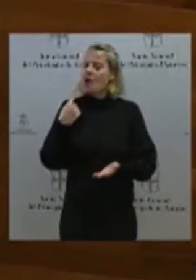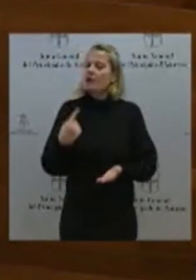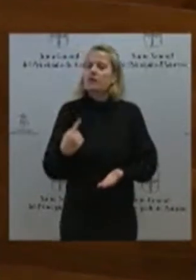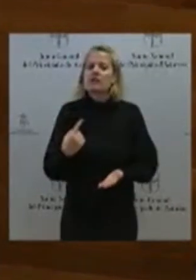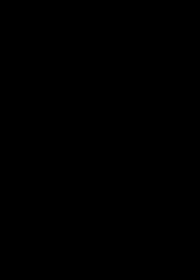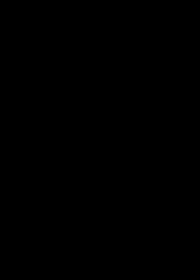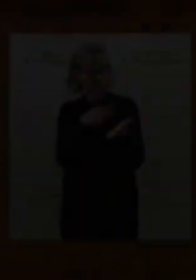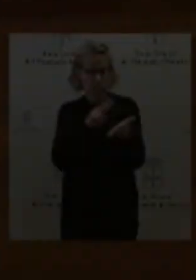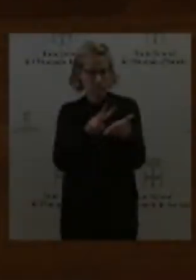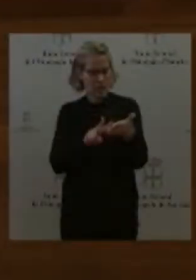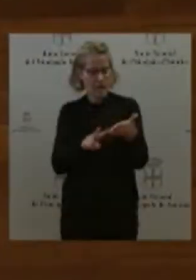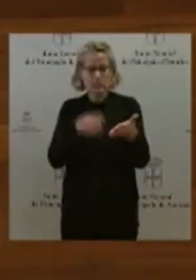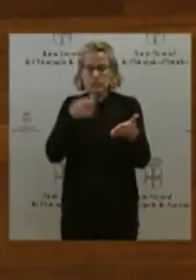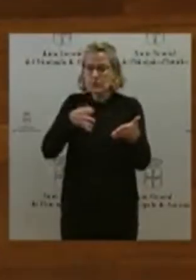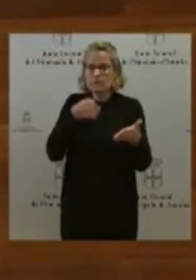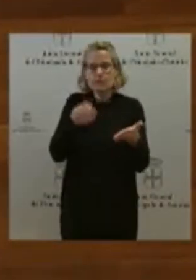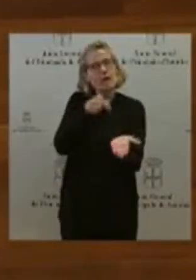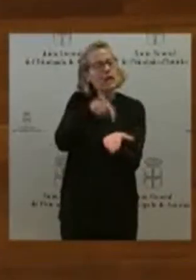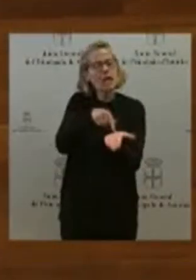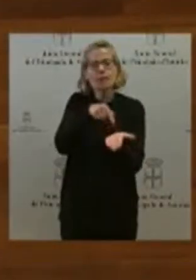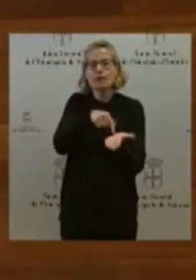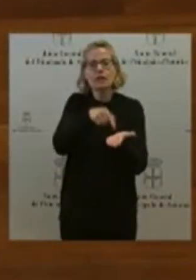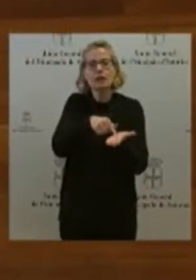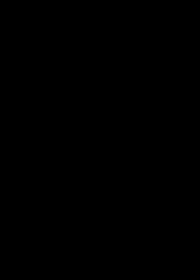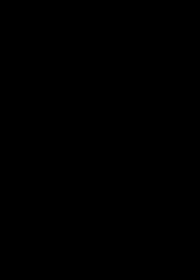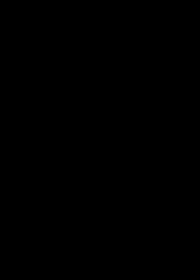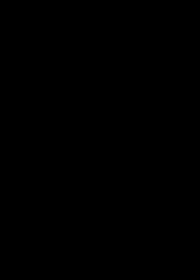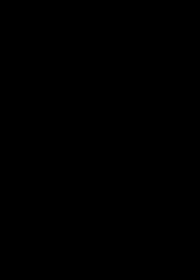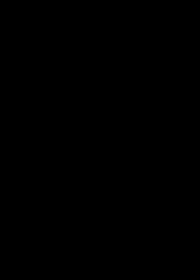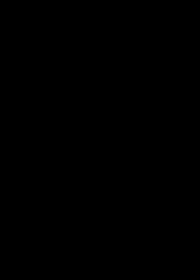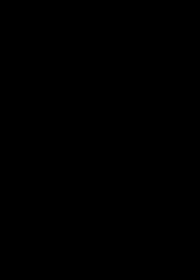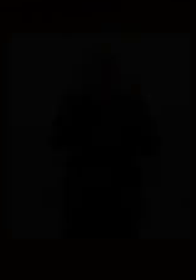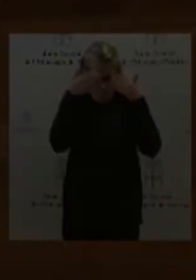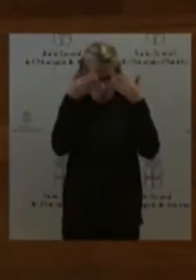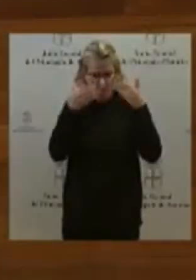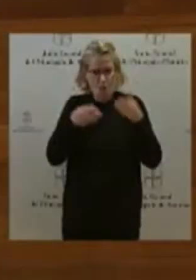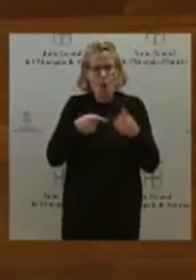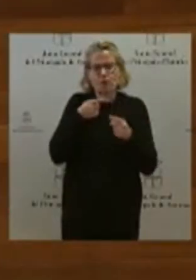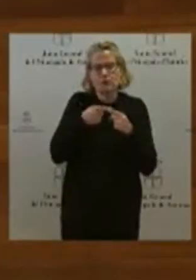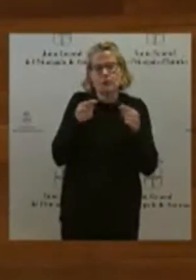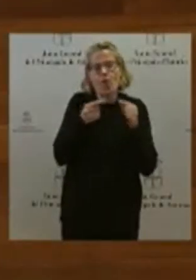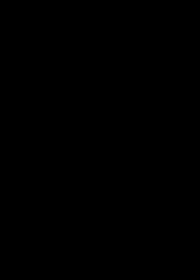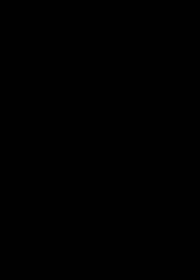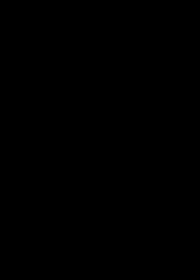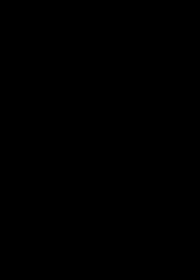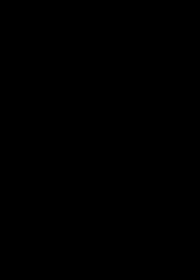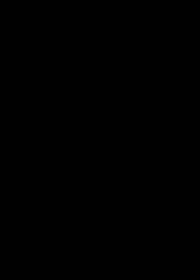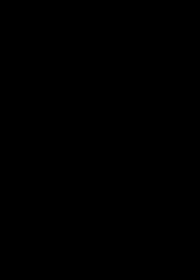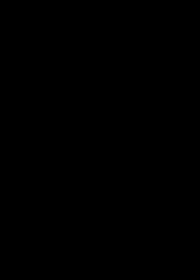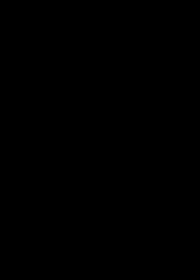ya lo he dicho. Nunca la exigencia de imposiciones. Esa es la verdad.